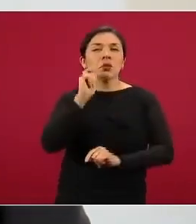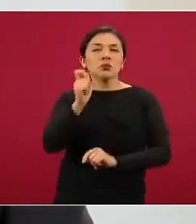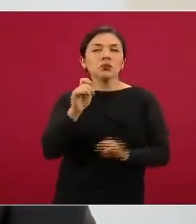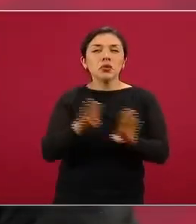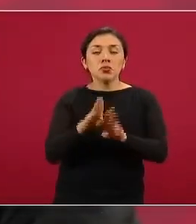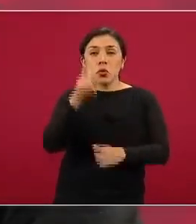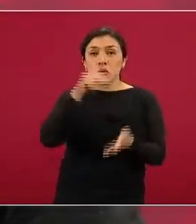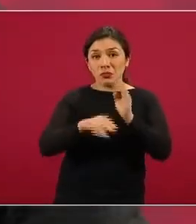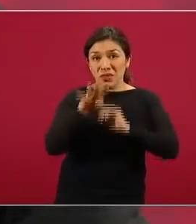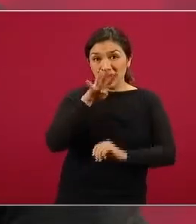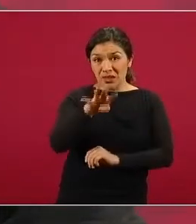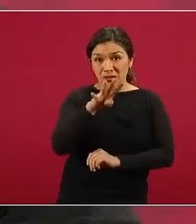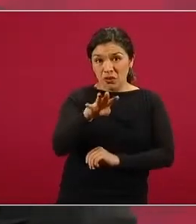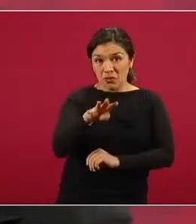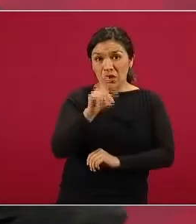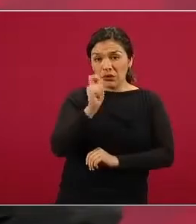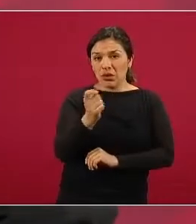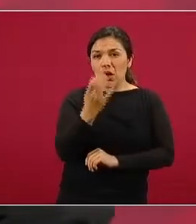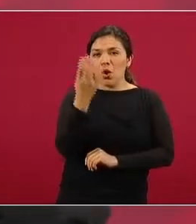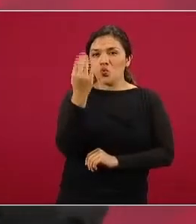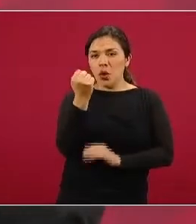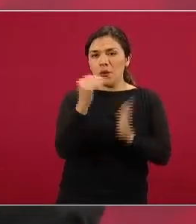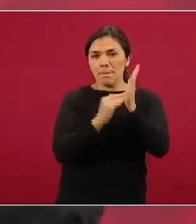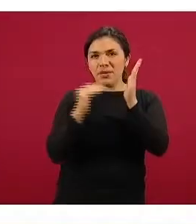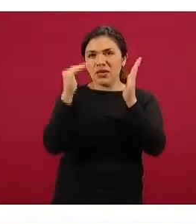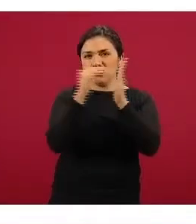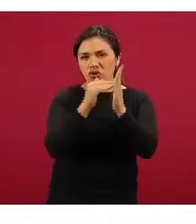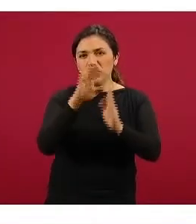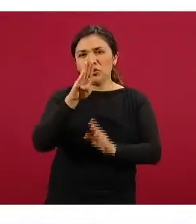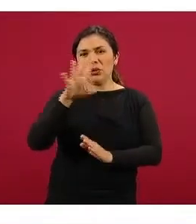el 2019 de